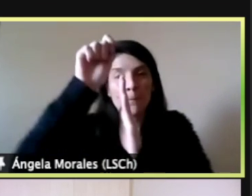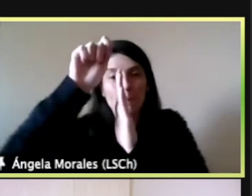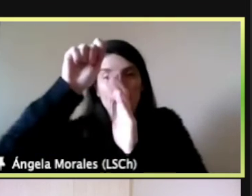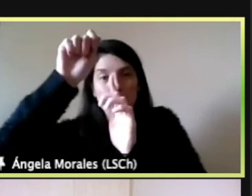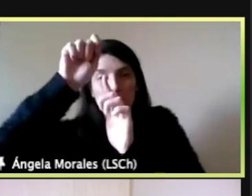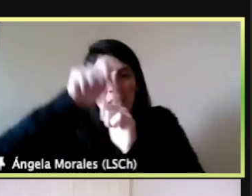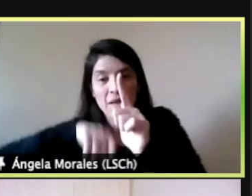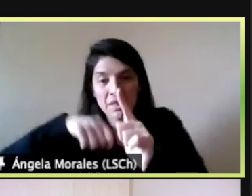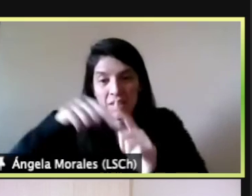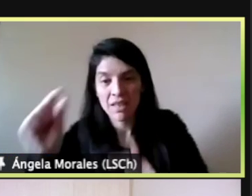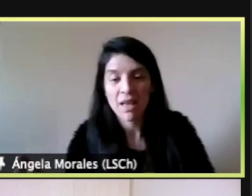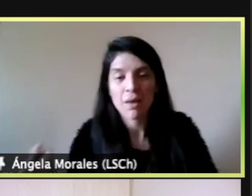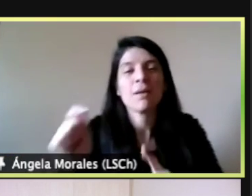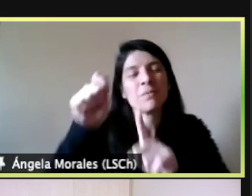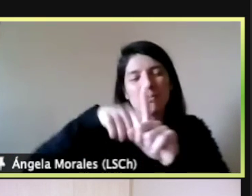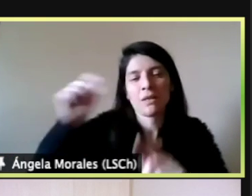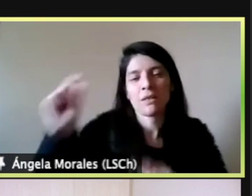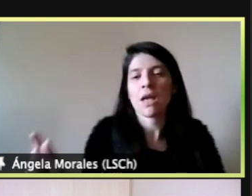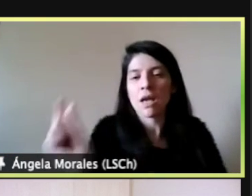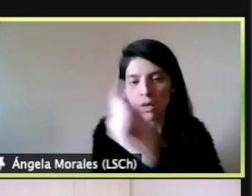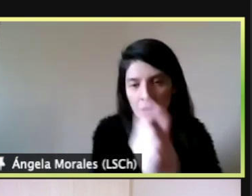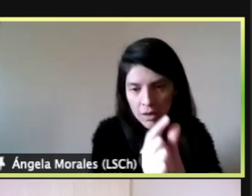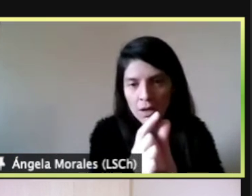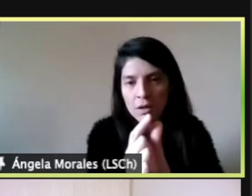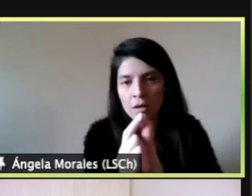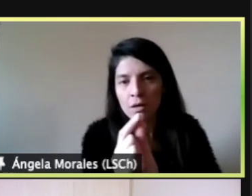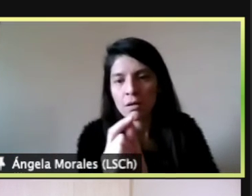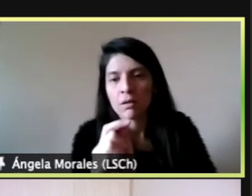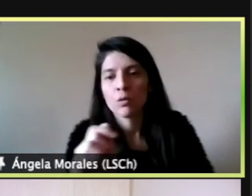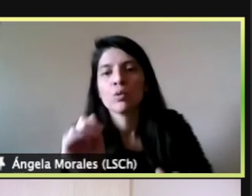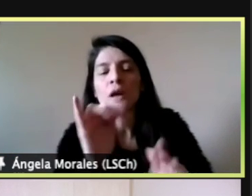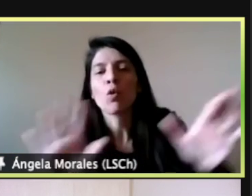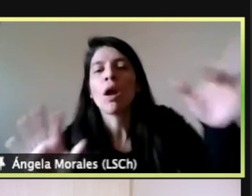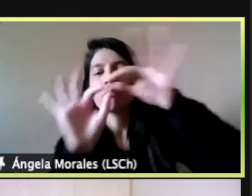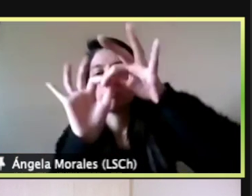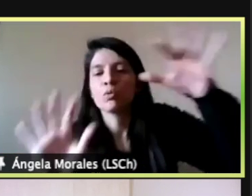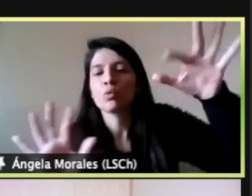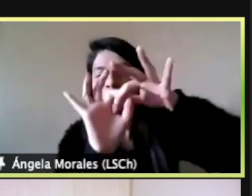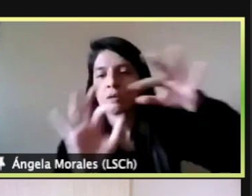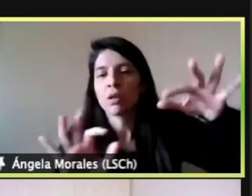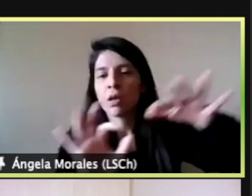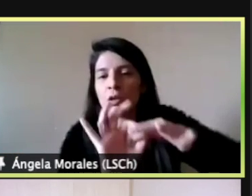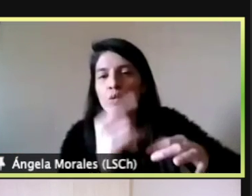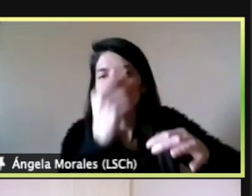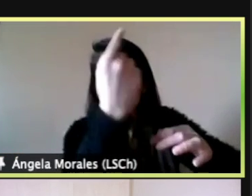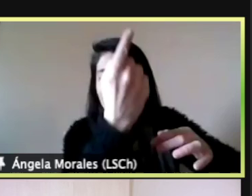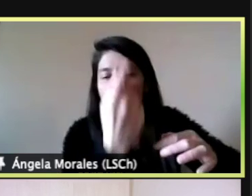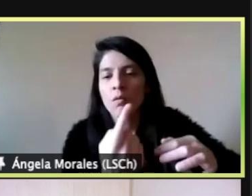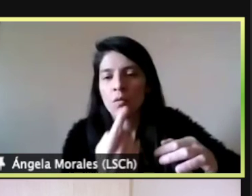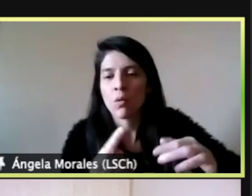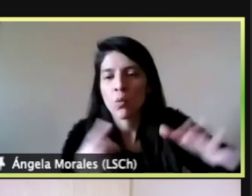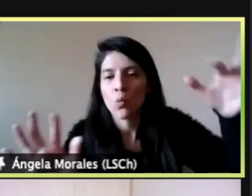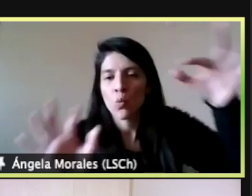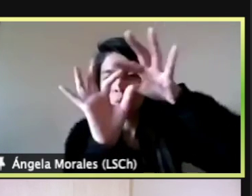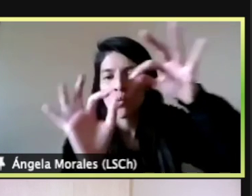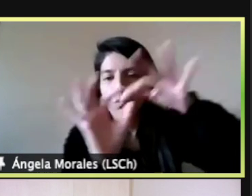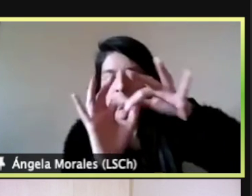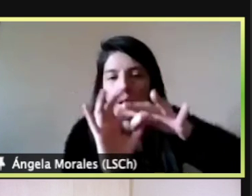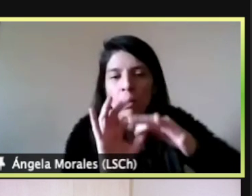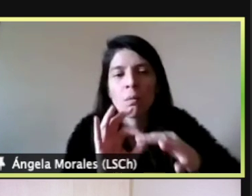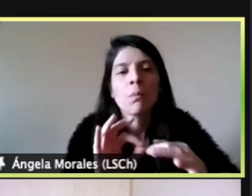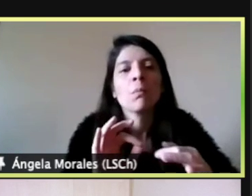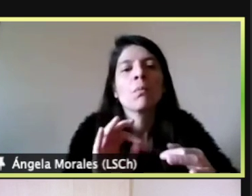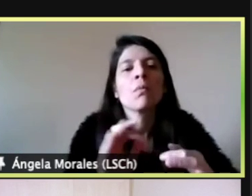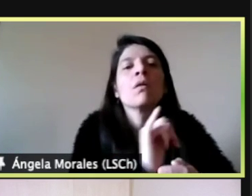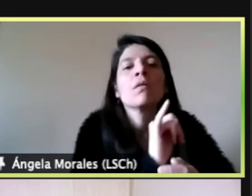Nuevamente voy a ir cambiando, asociando cada uno de los valores hasta que me pueda dar una tabla que a mí me vaya interesando. ¿Ya? Entonces